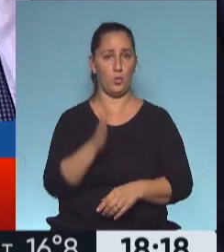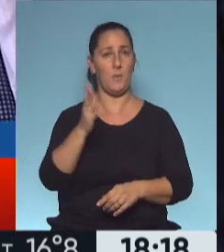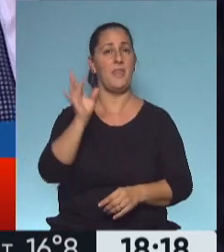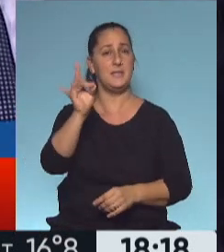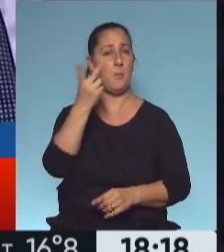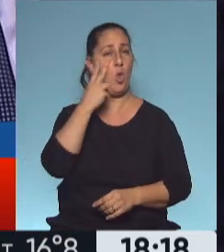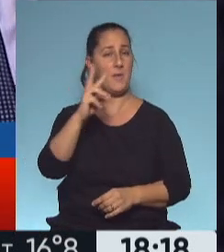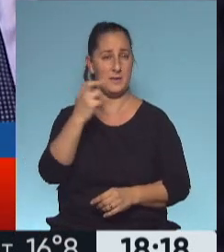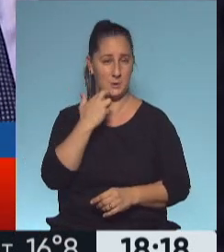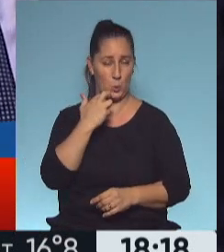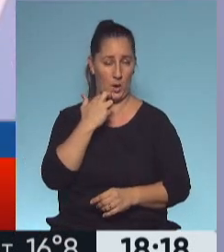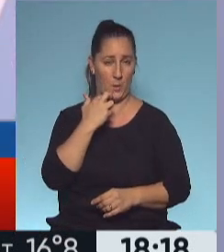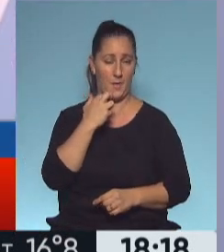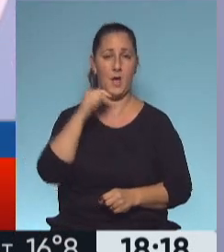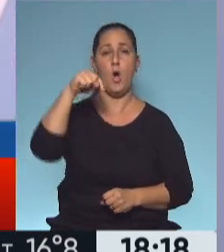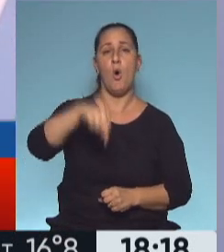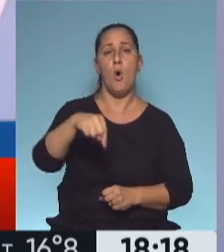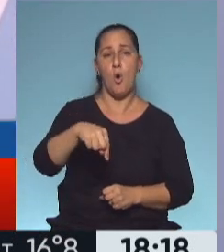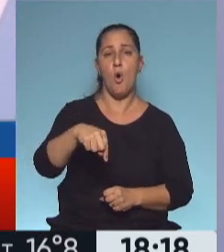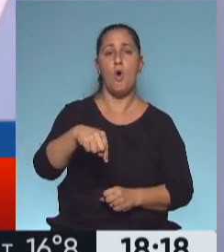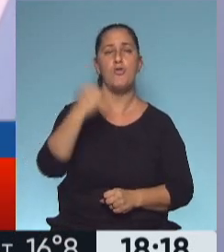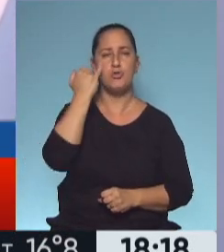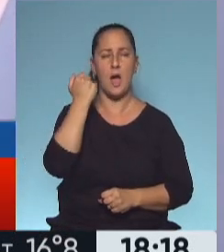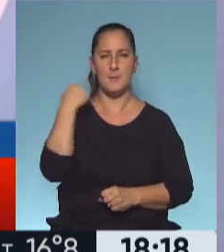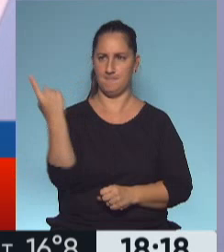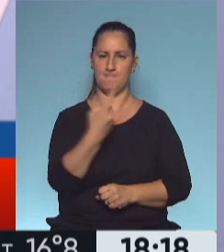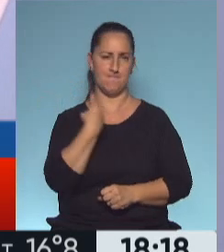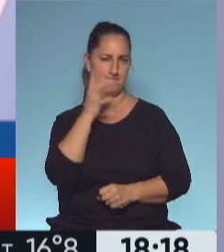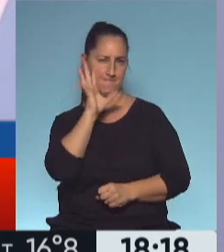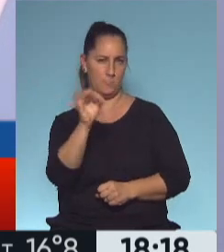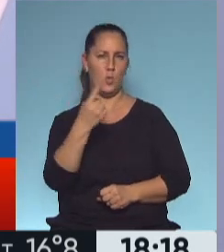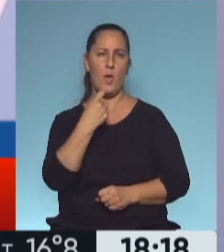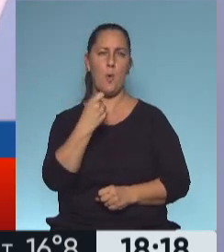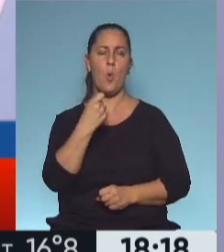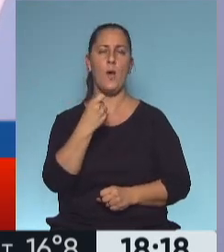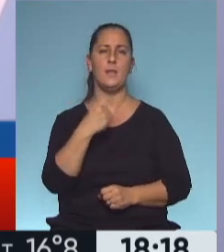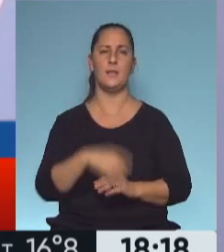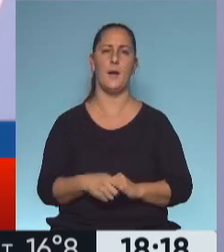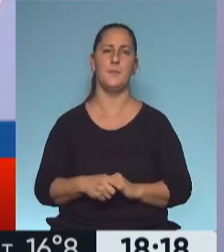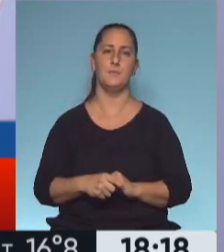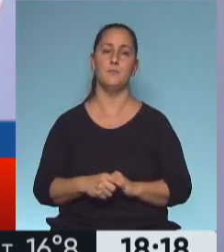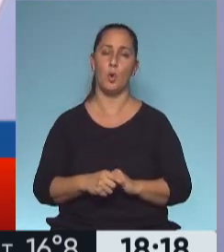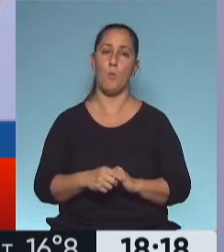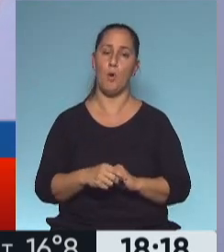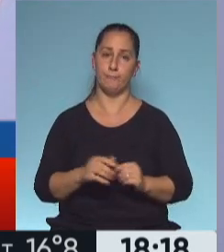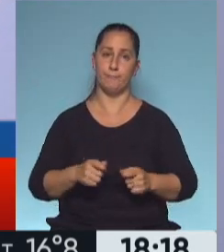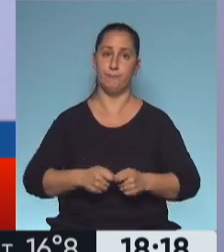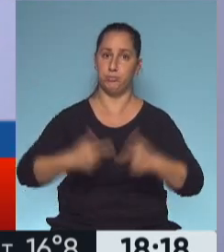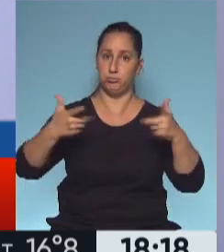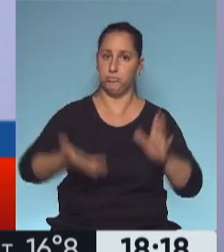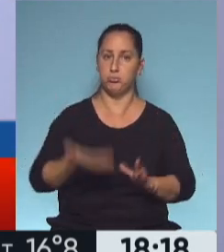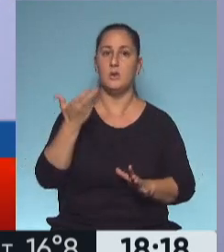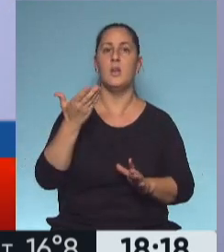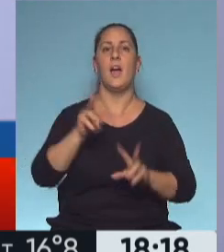2019. Hoy estamos experimentando un aumento sustancial en términos reales